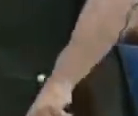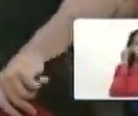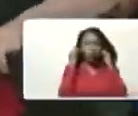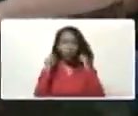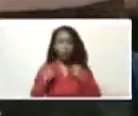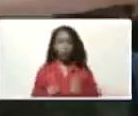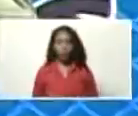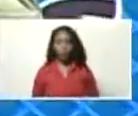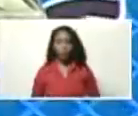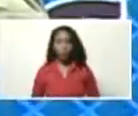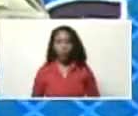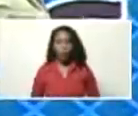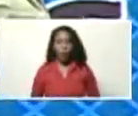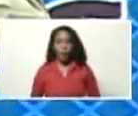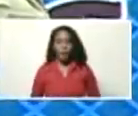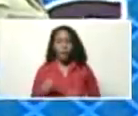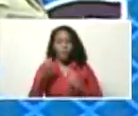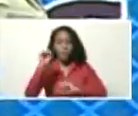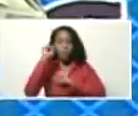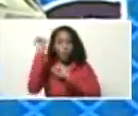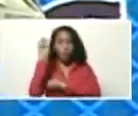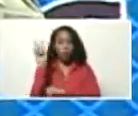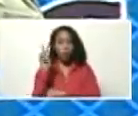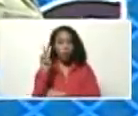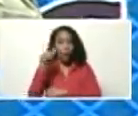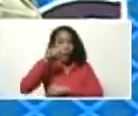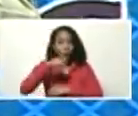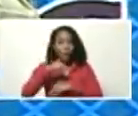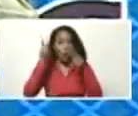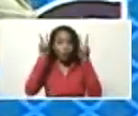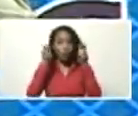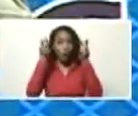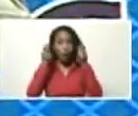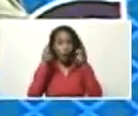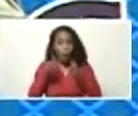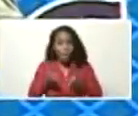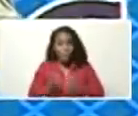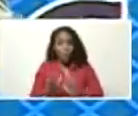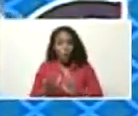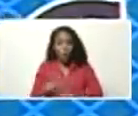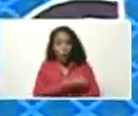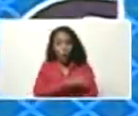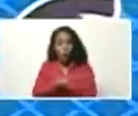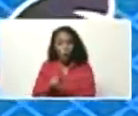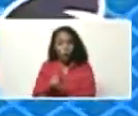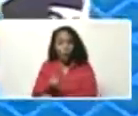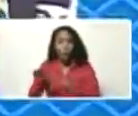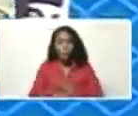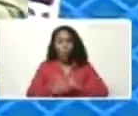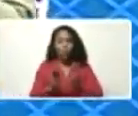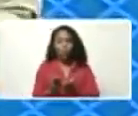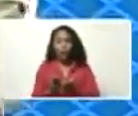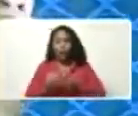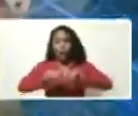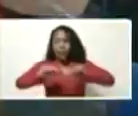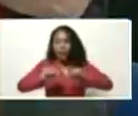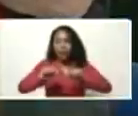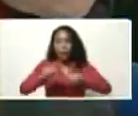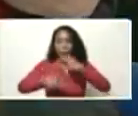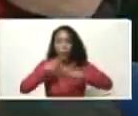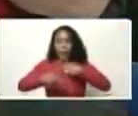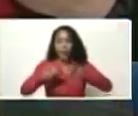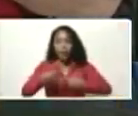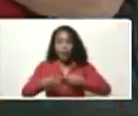que Venezuela saldrá victoriosa en este nuevo nacimiento del orden mundial, de la geopolítica mundial, y